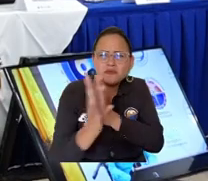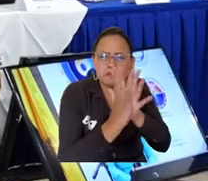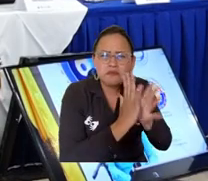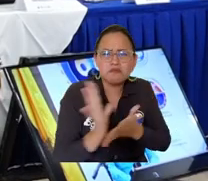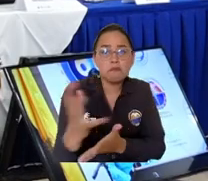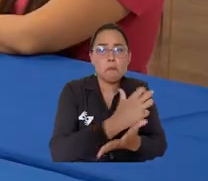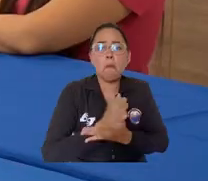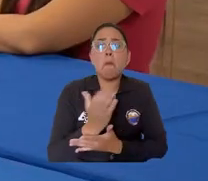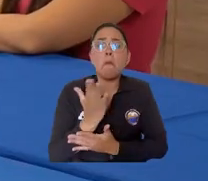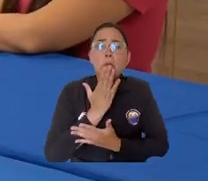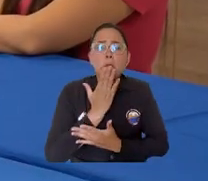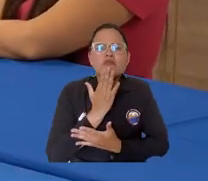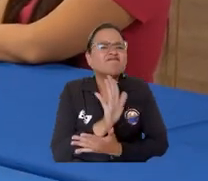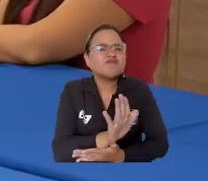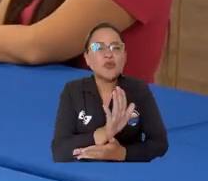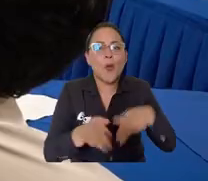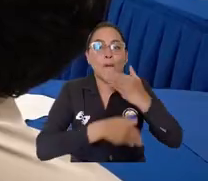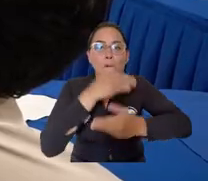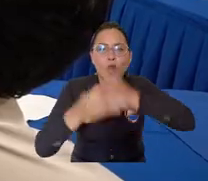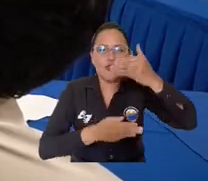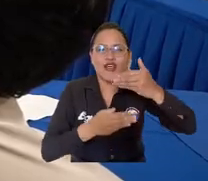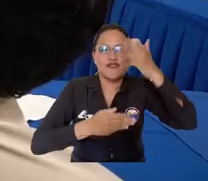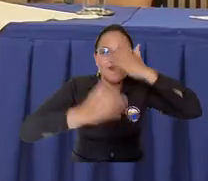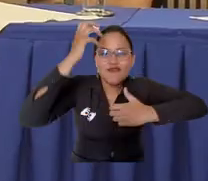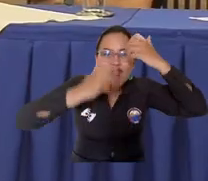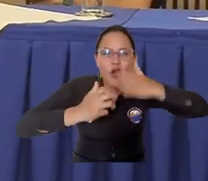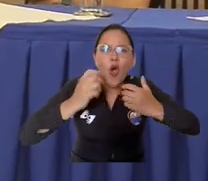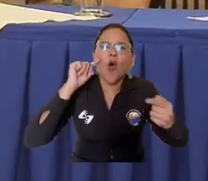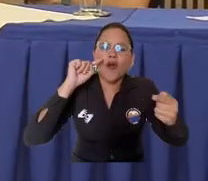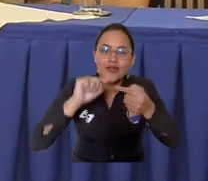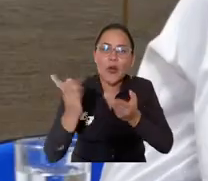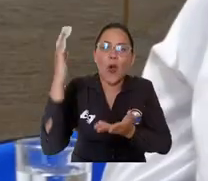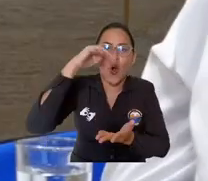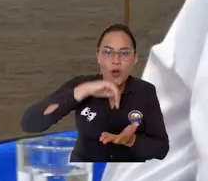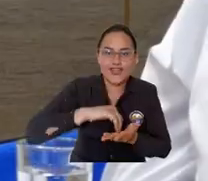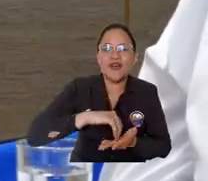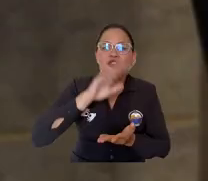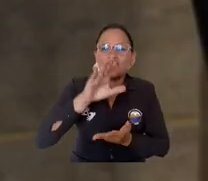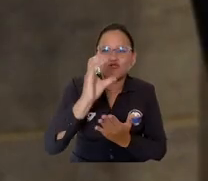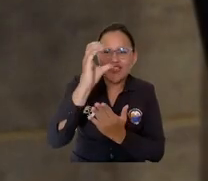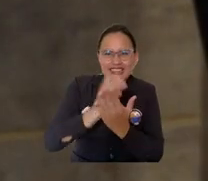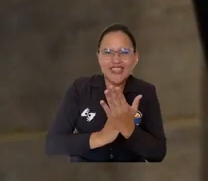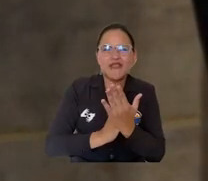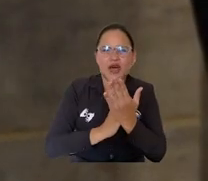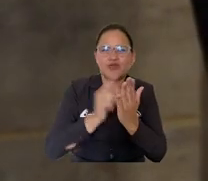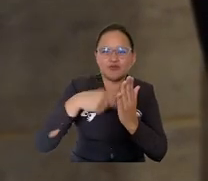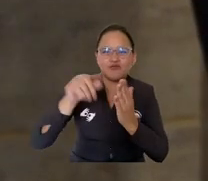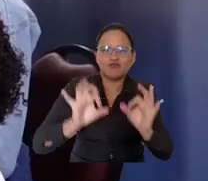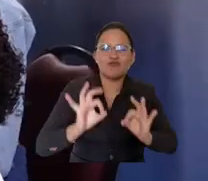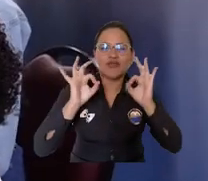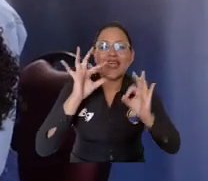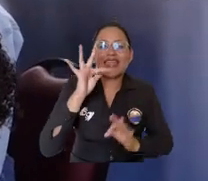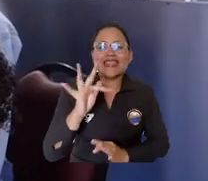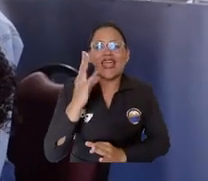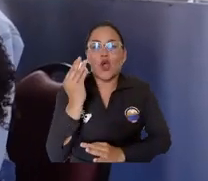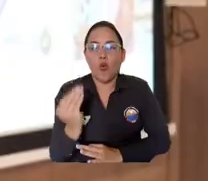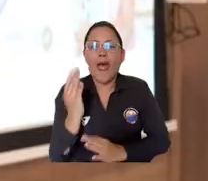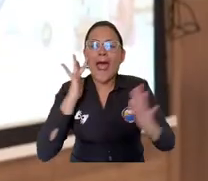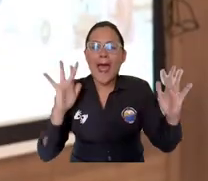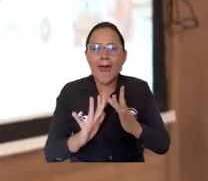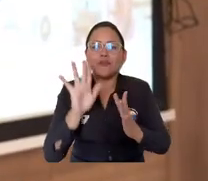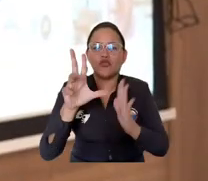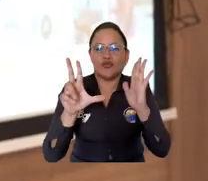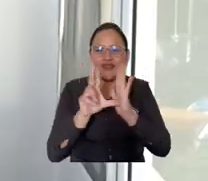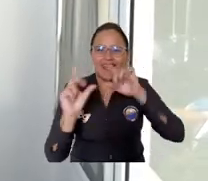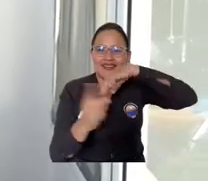Un balance satisfactorio dejó el proceso de auditoría en busca de la recertificación internacional TEDQUAL para los programas académicos de